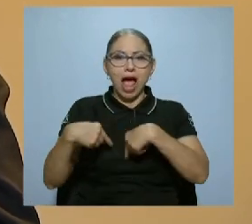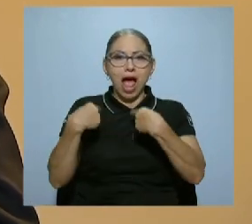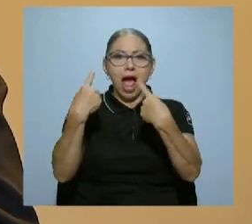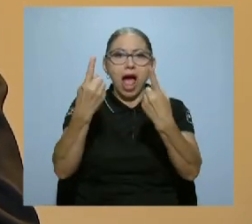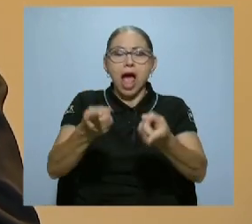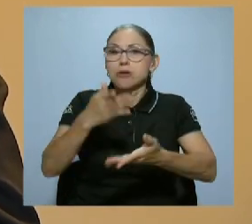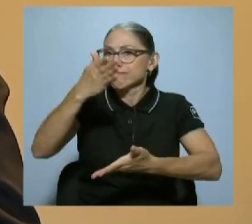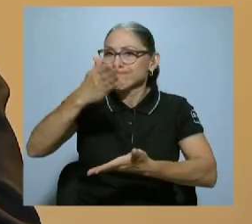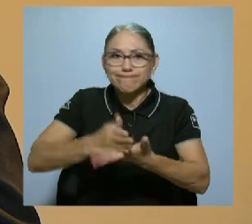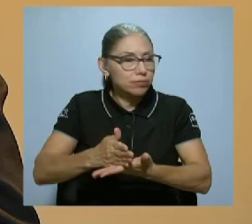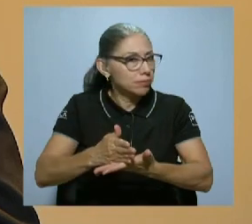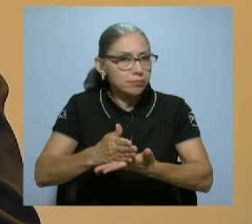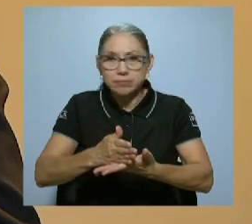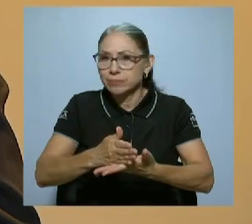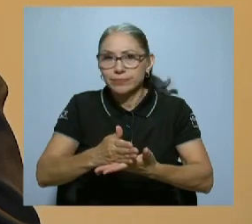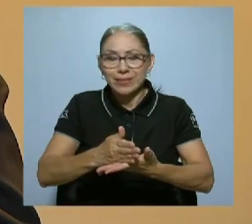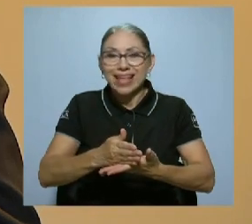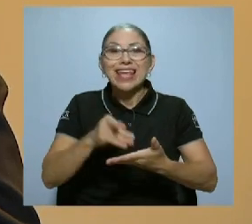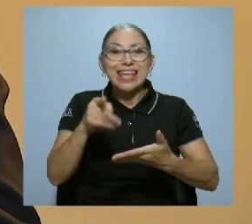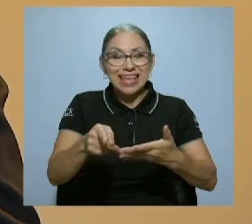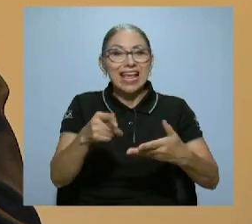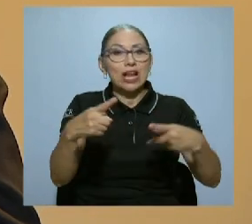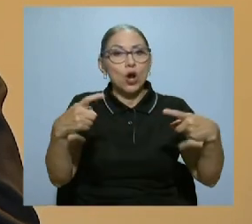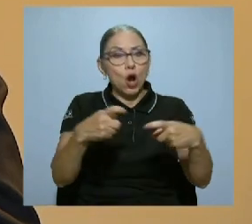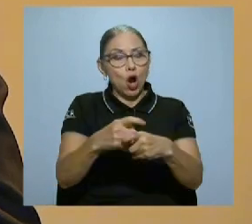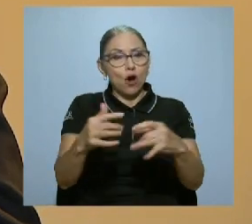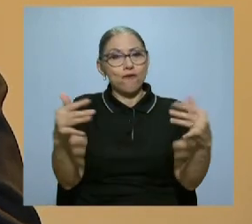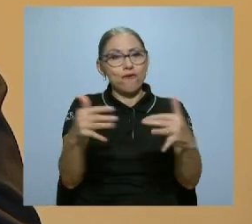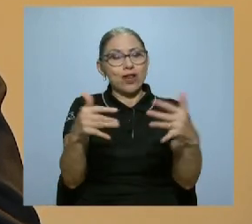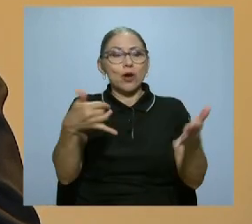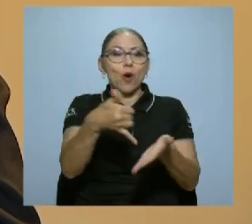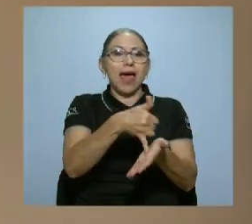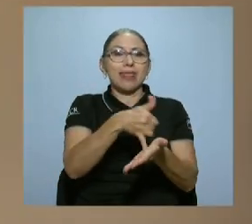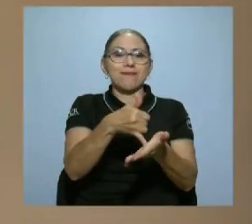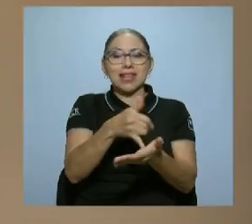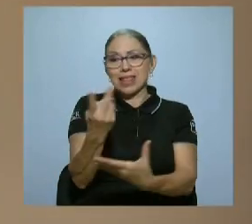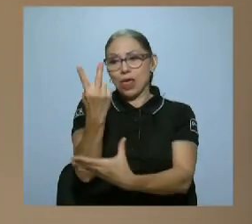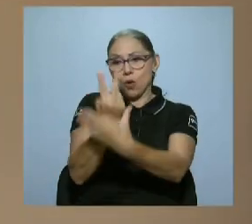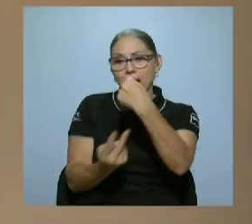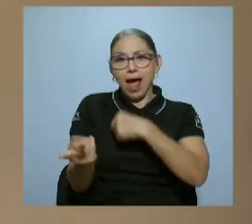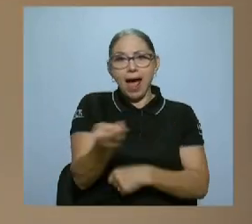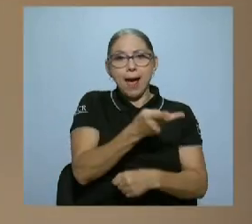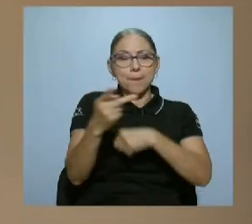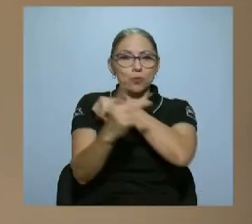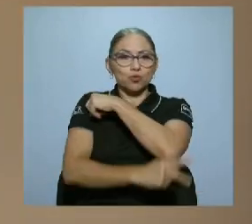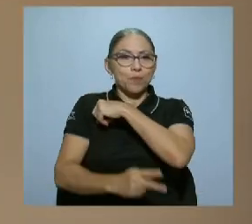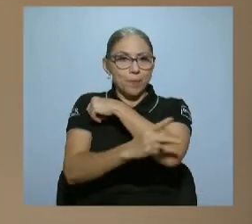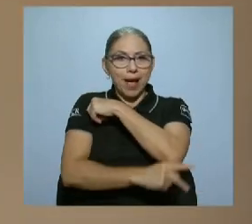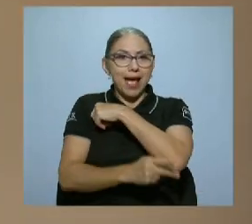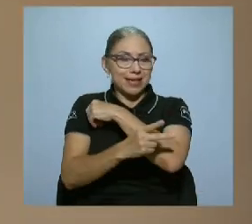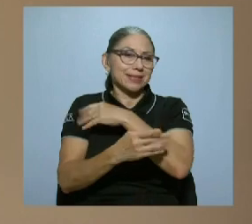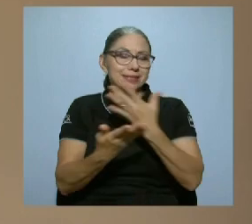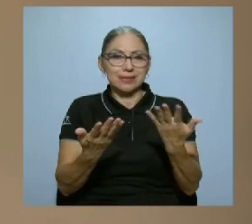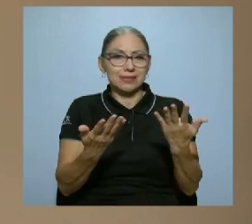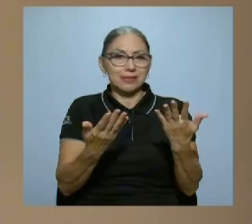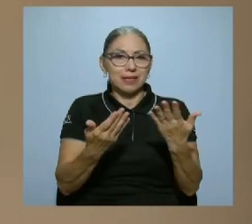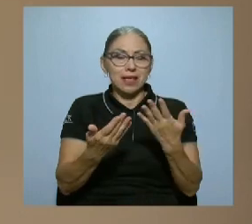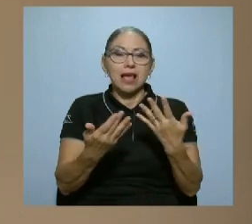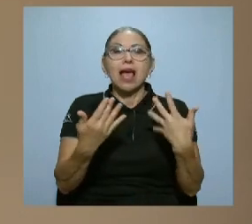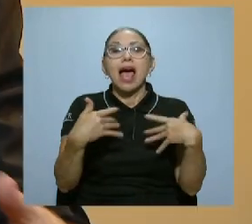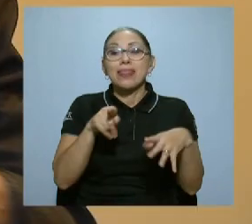parar. El conflicto ha debilitado enormemente a ambos países desde toda la perspectiva. Ha involucrado